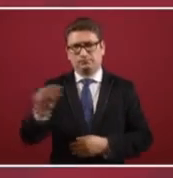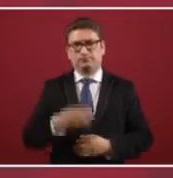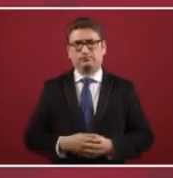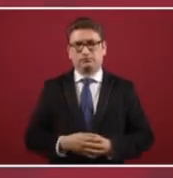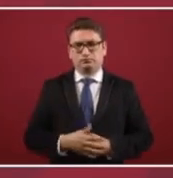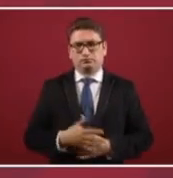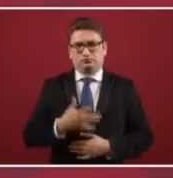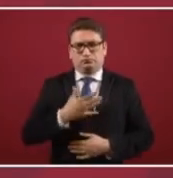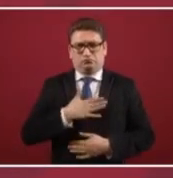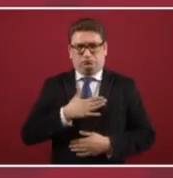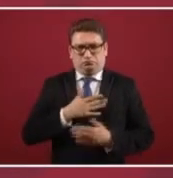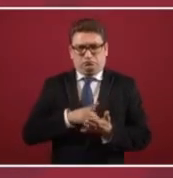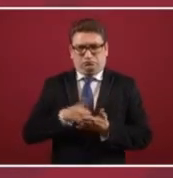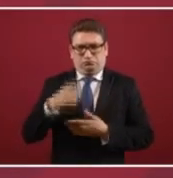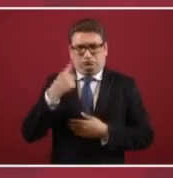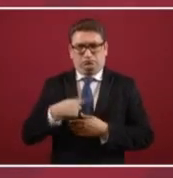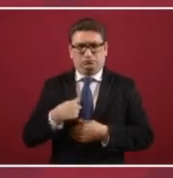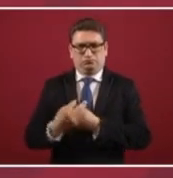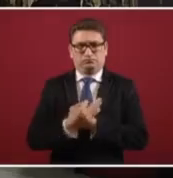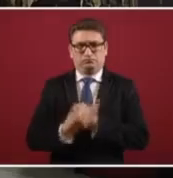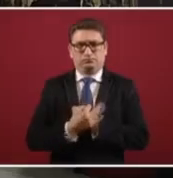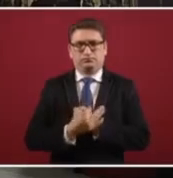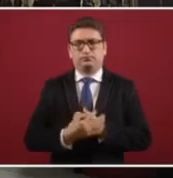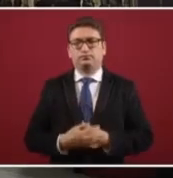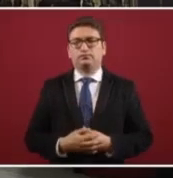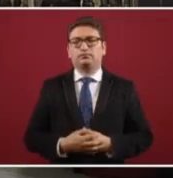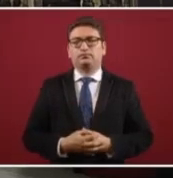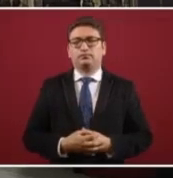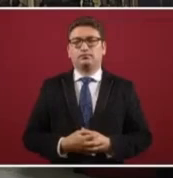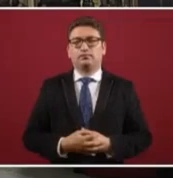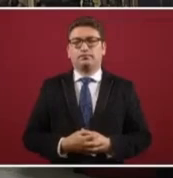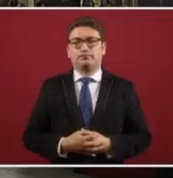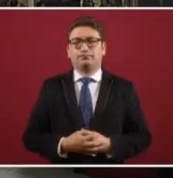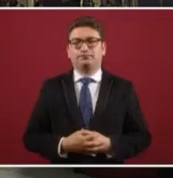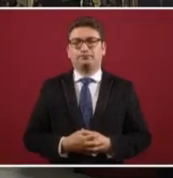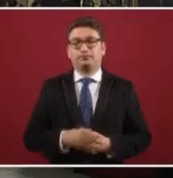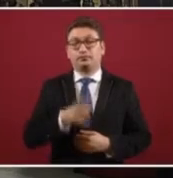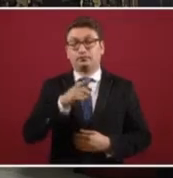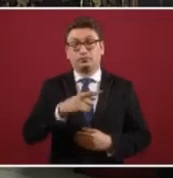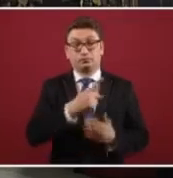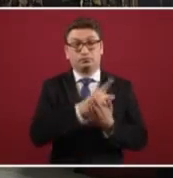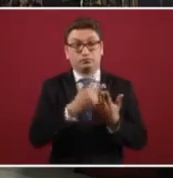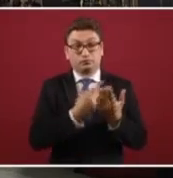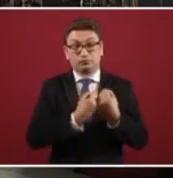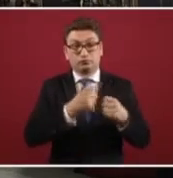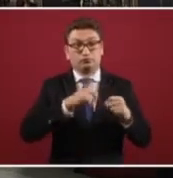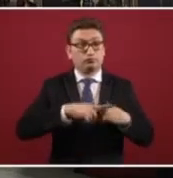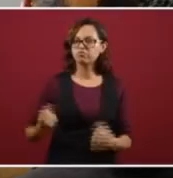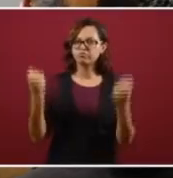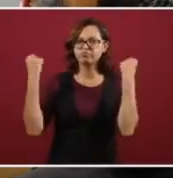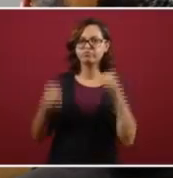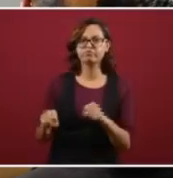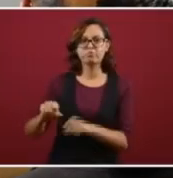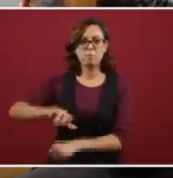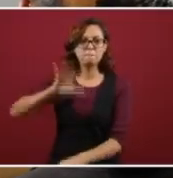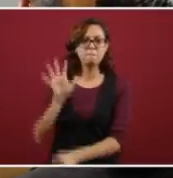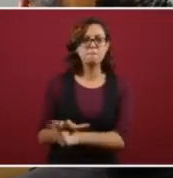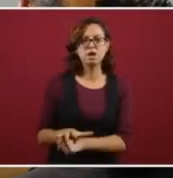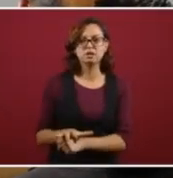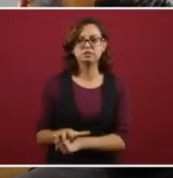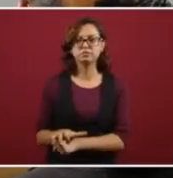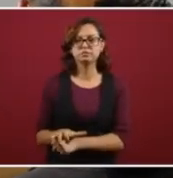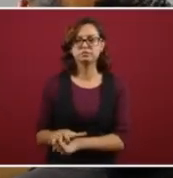ejercer mi derecho a la defensa. Asimismo, dijo que los manifestantes que realizaron destrozos en la marcha por los 43